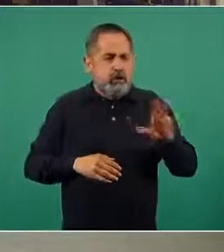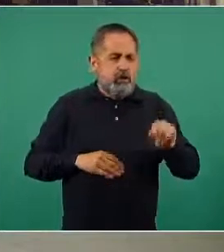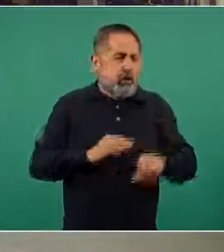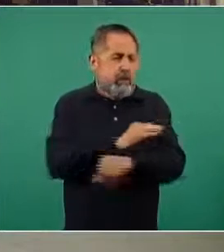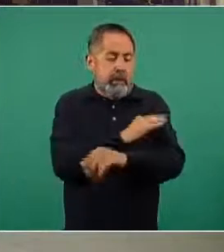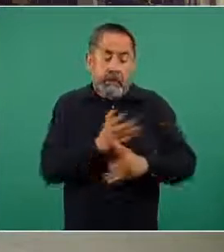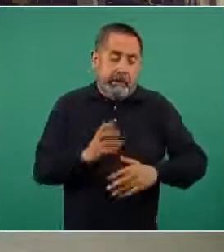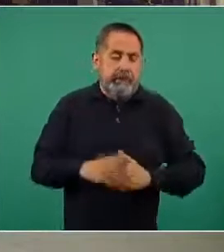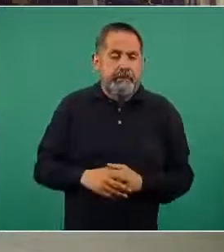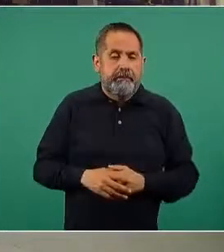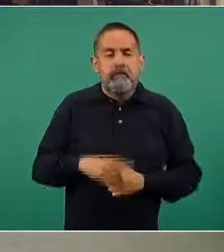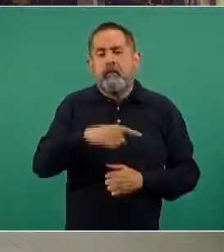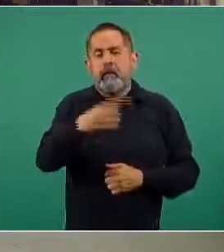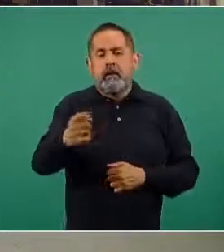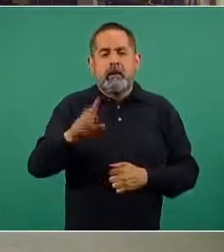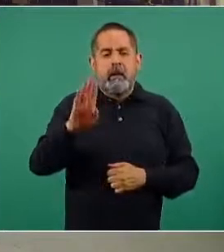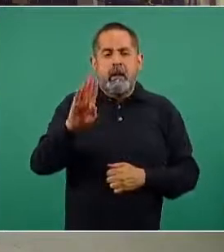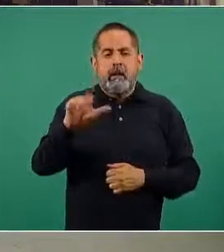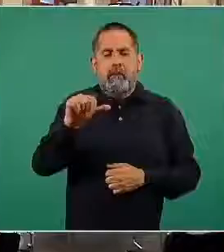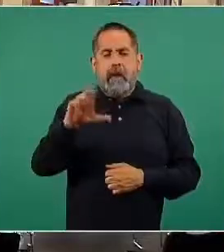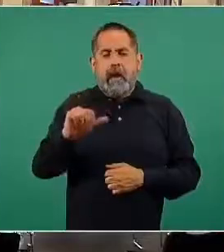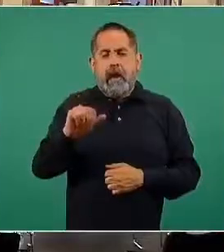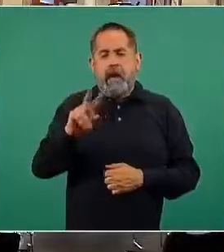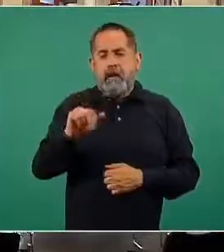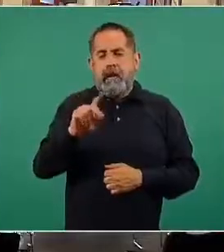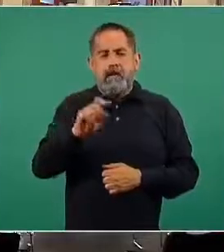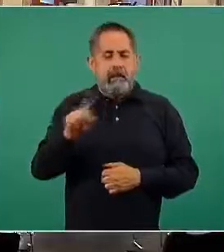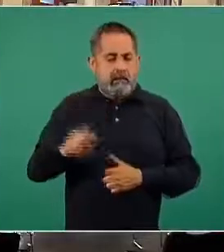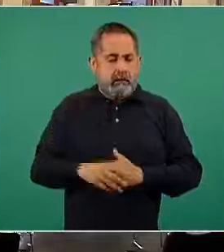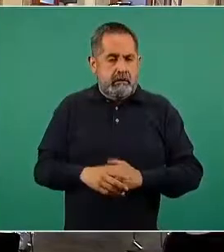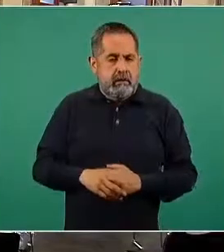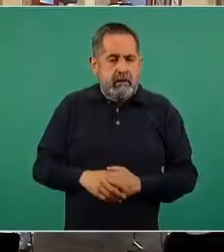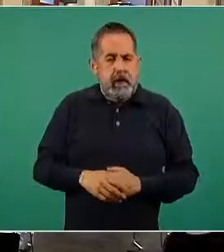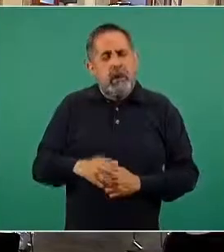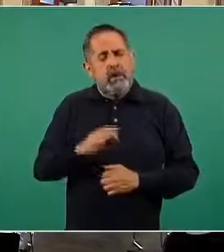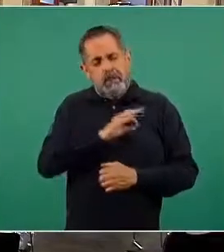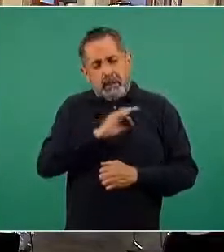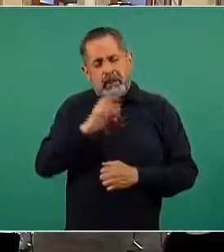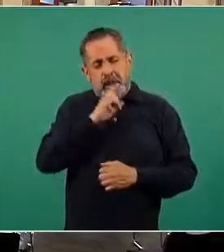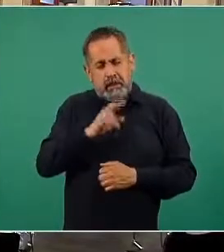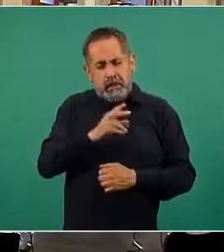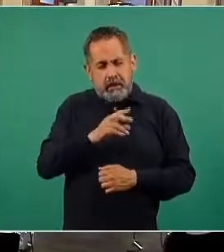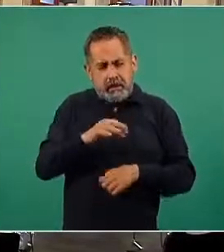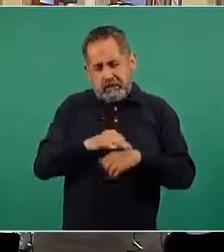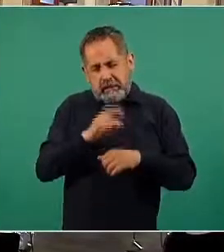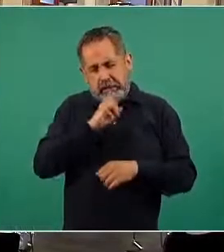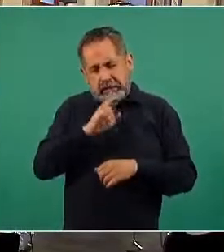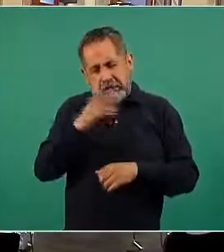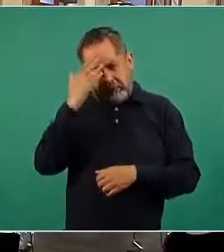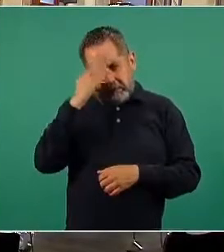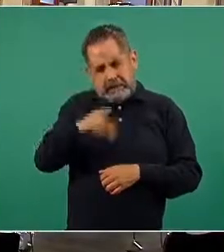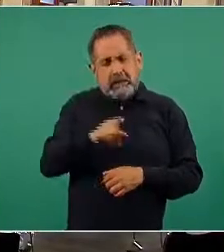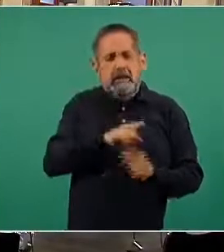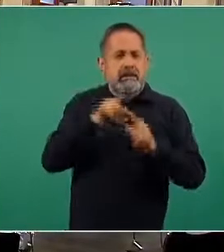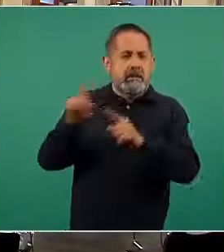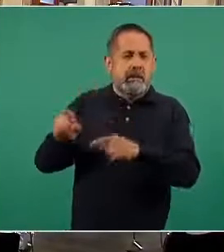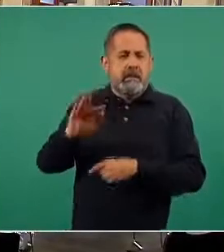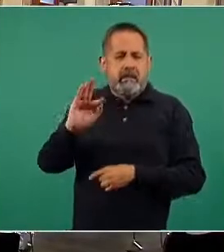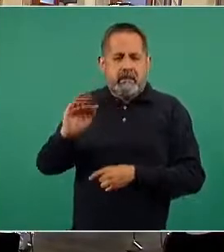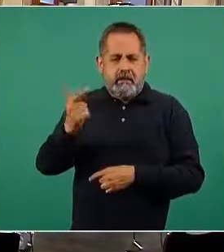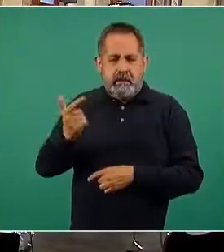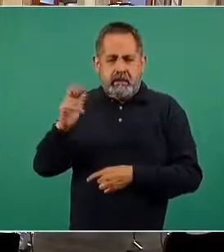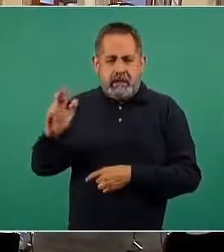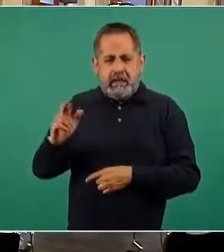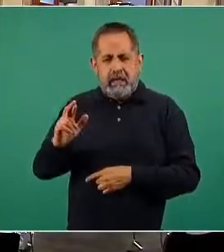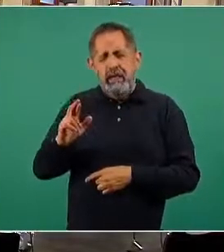Gracias. Blanca Valadez, de Milenio. Muy rápidamente, doctor, si nos puede actualizar, sé que esto está en manos de la Fiscalía, ya nos los